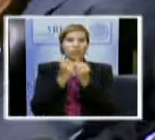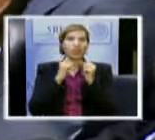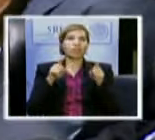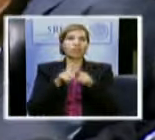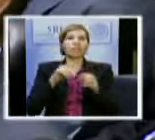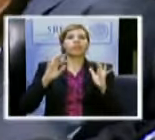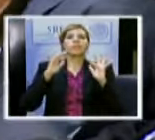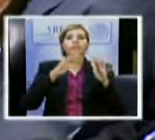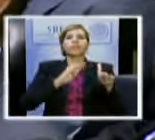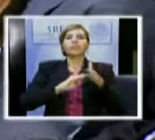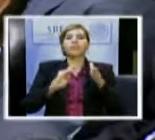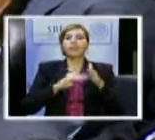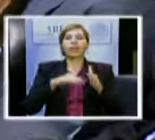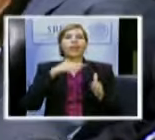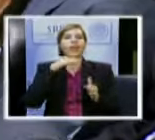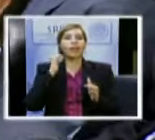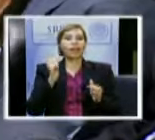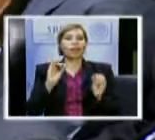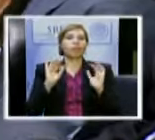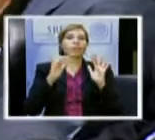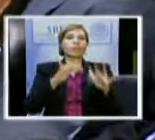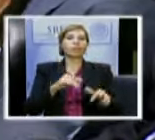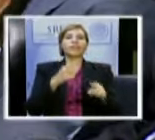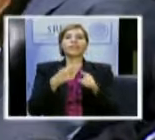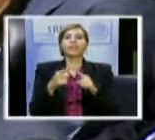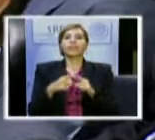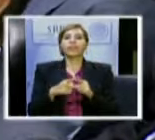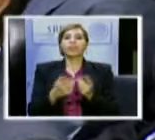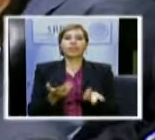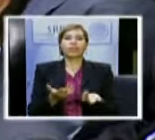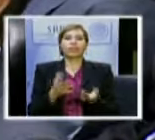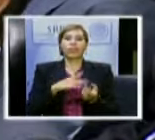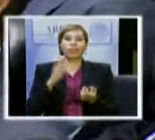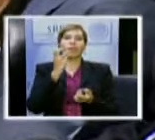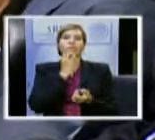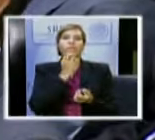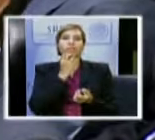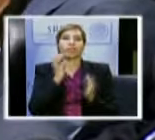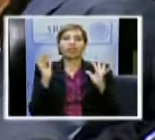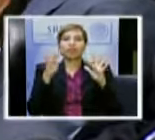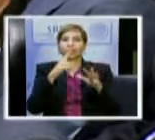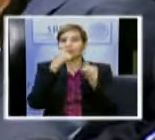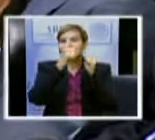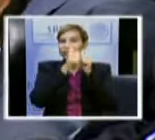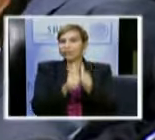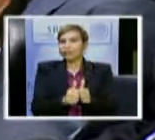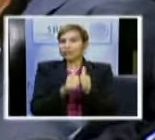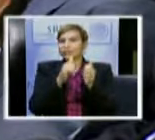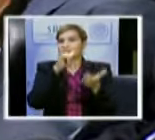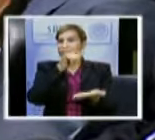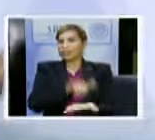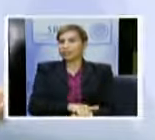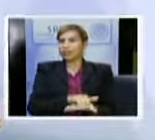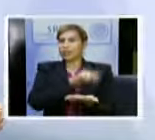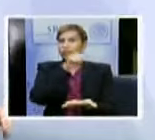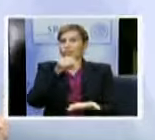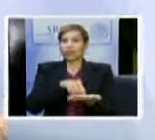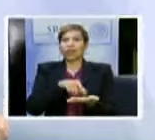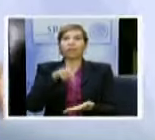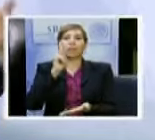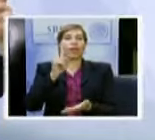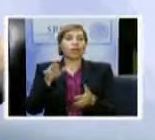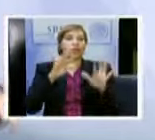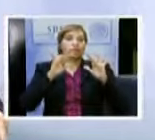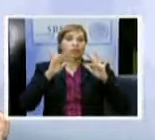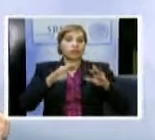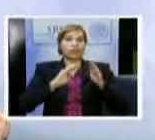una migración de alemanes, una migración de la comunidad judía, que llegan para quedarse permanentemente, aunque debo decir que la